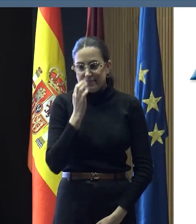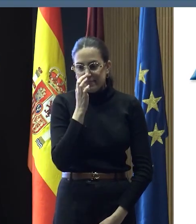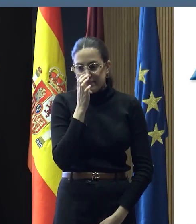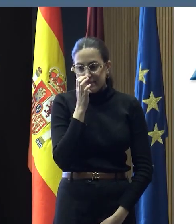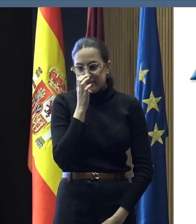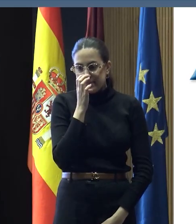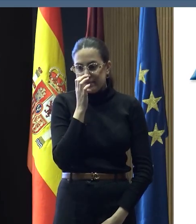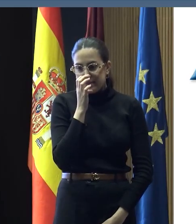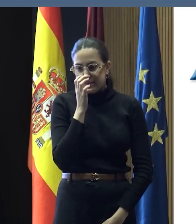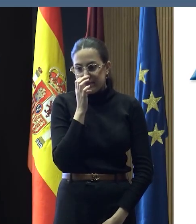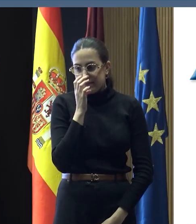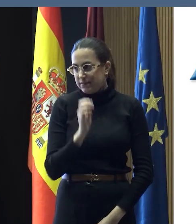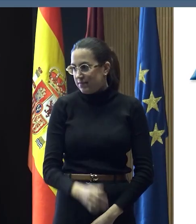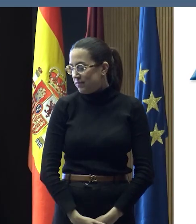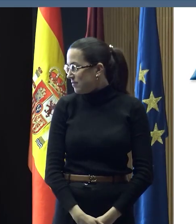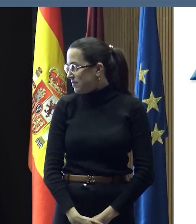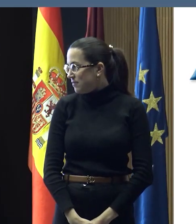Ay, perdona, perdona.